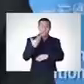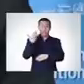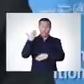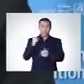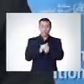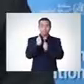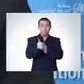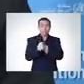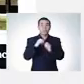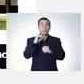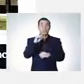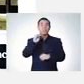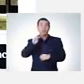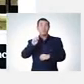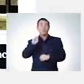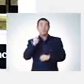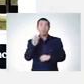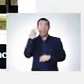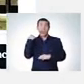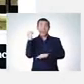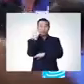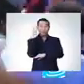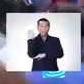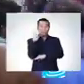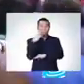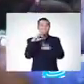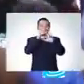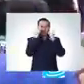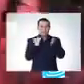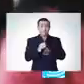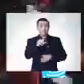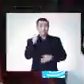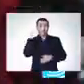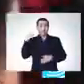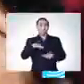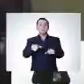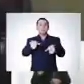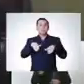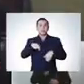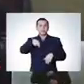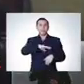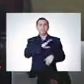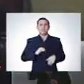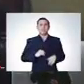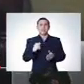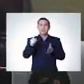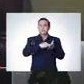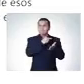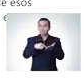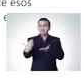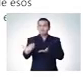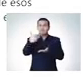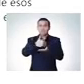la OMS declarara la emergencia internacional. Mientras otros países no actuaban, El Salvador prohibió el ingreso a las